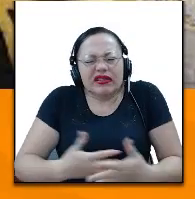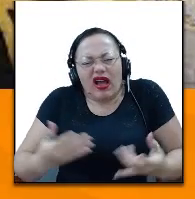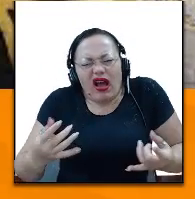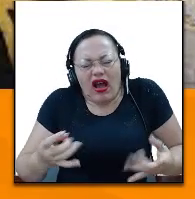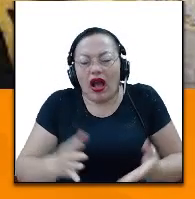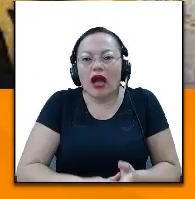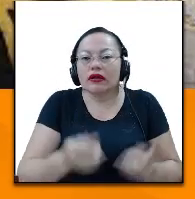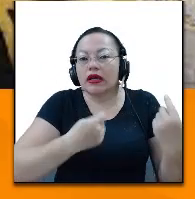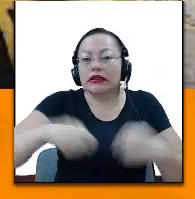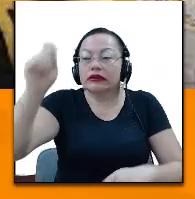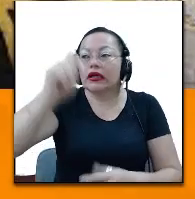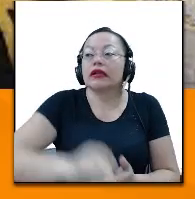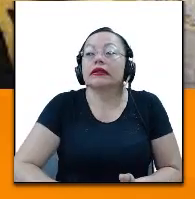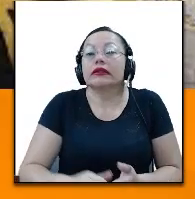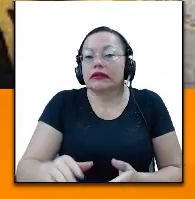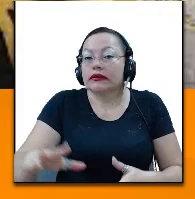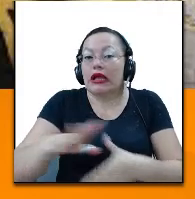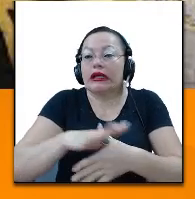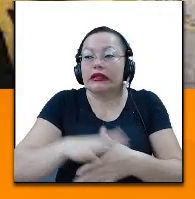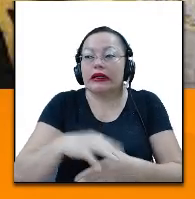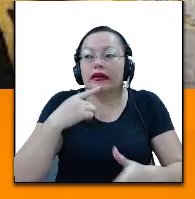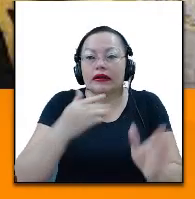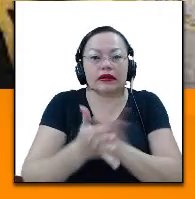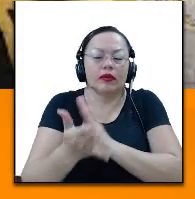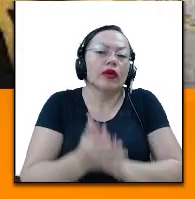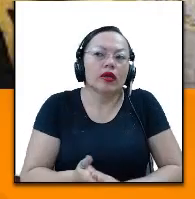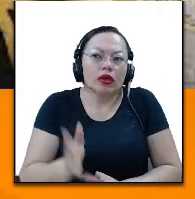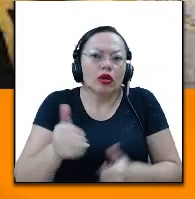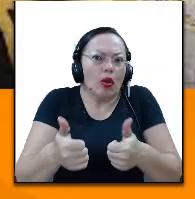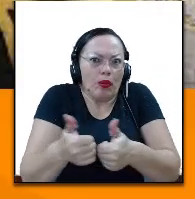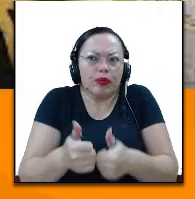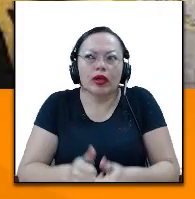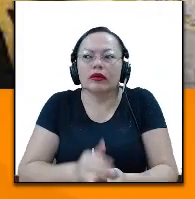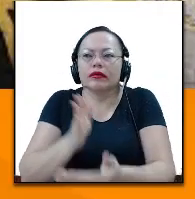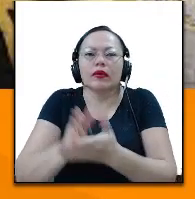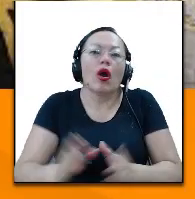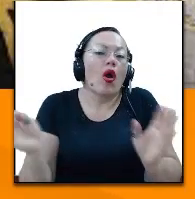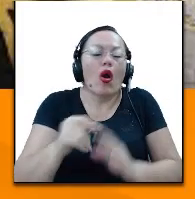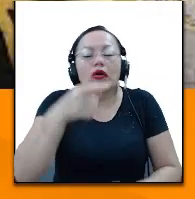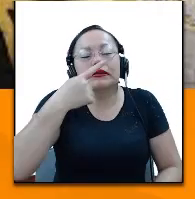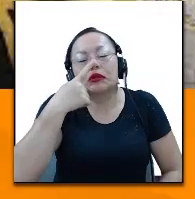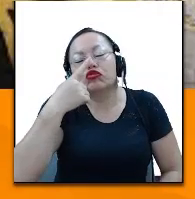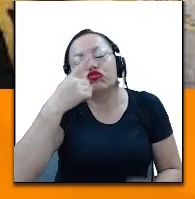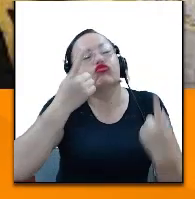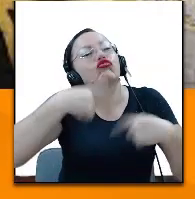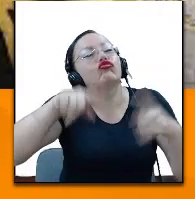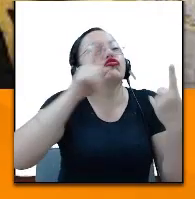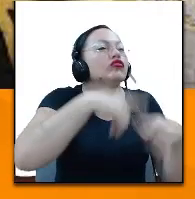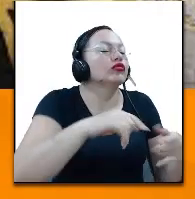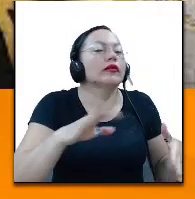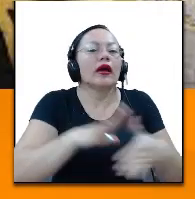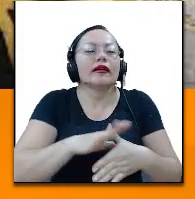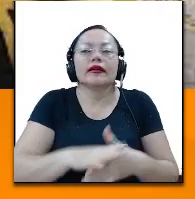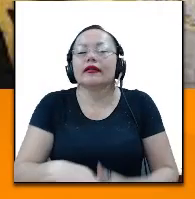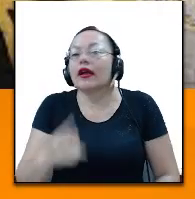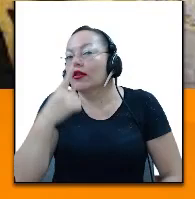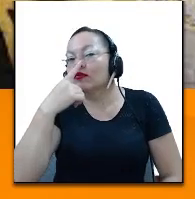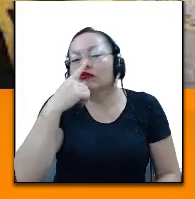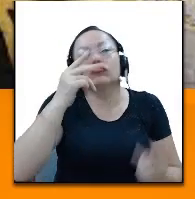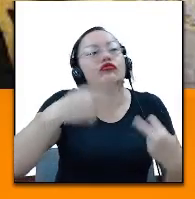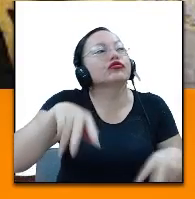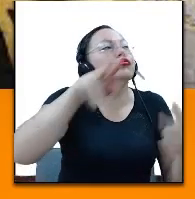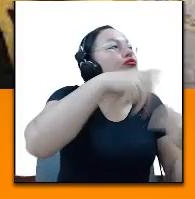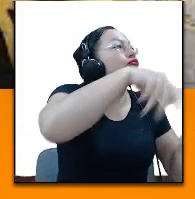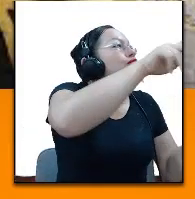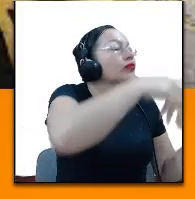taxi, estaría exenta de esta norma. Pero si usted sale por pasear a darse una vueltica en el taxi, pues obviamente lo van a